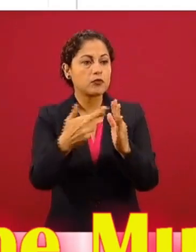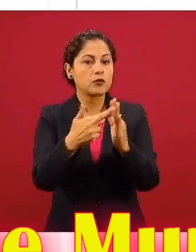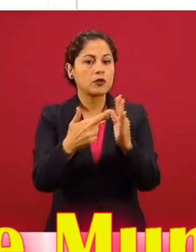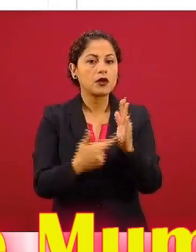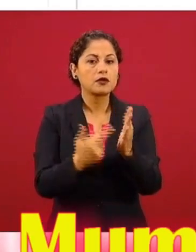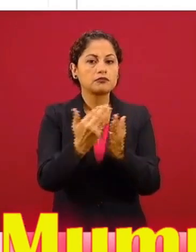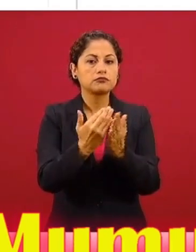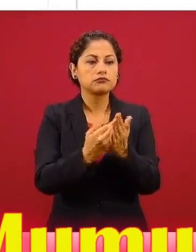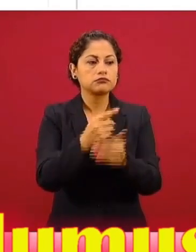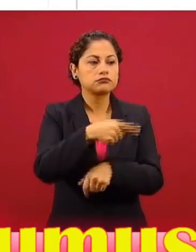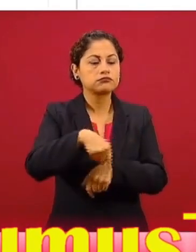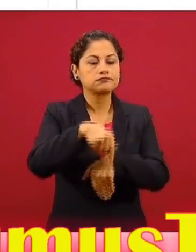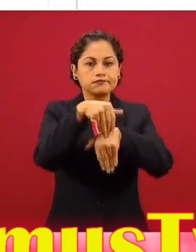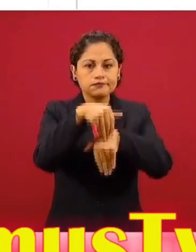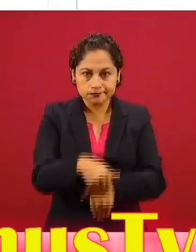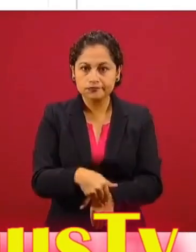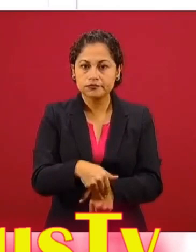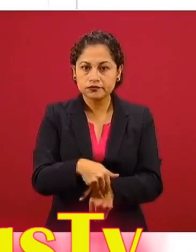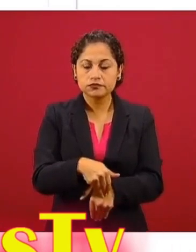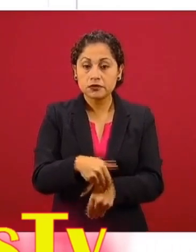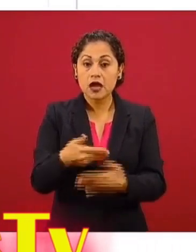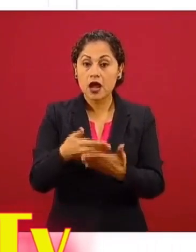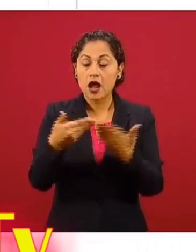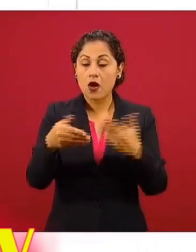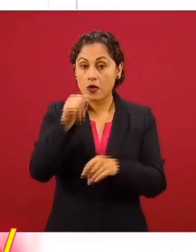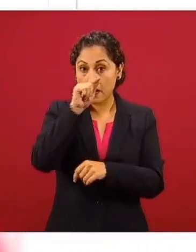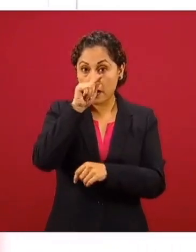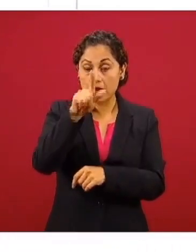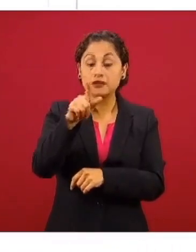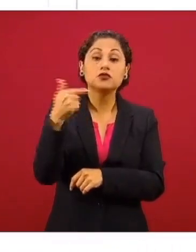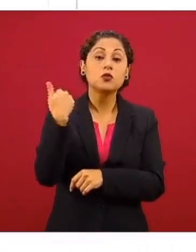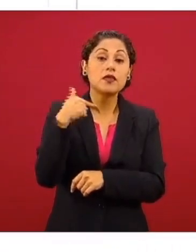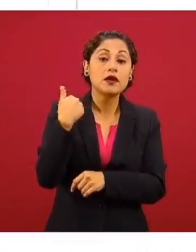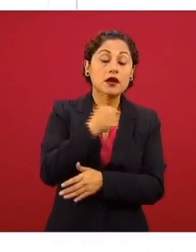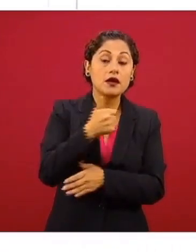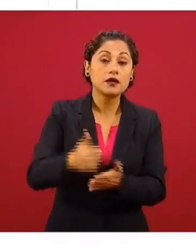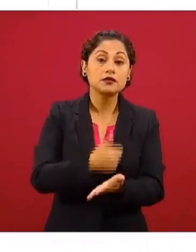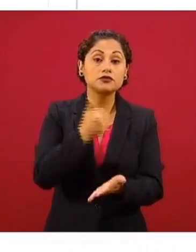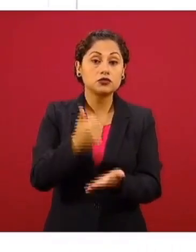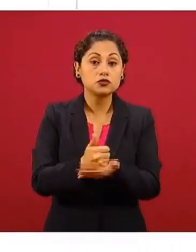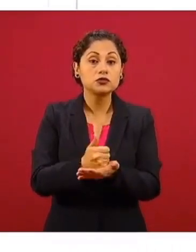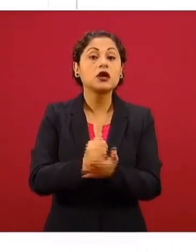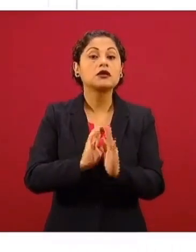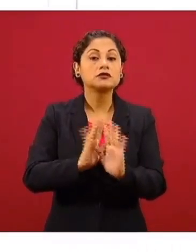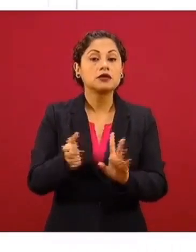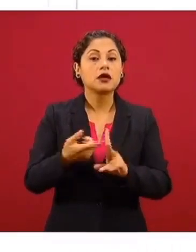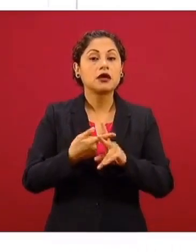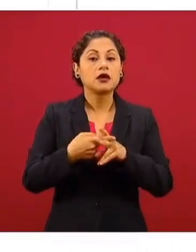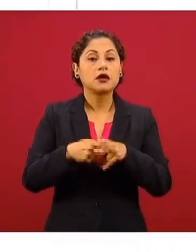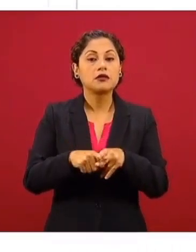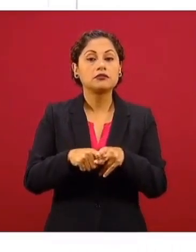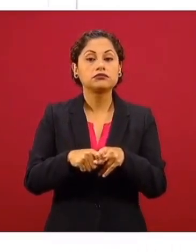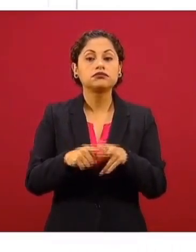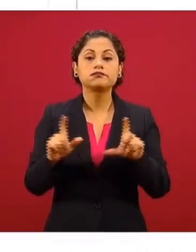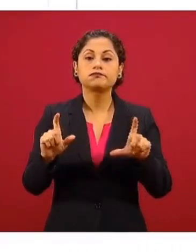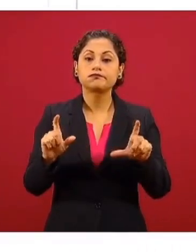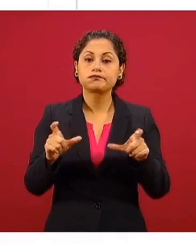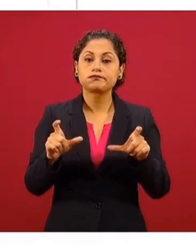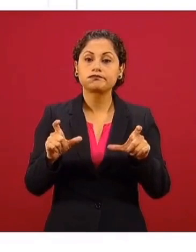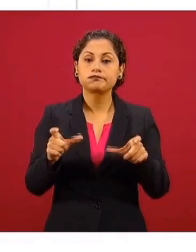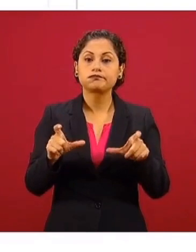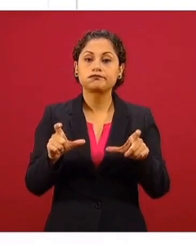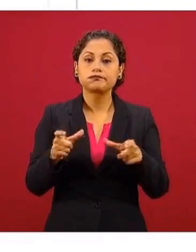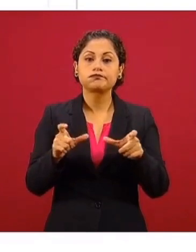a Jalisco y concretamente a la zona metropolitana de Guadalajara la oportunidad de iniciar la epidemia con